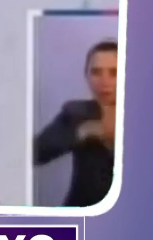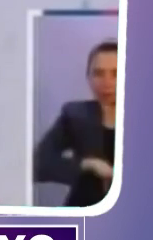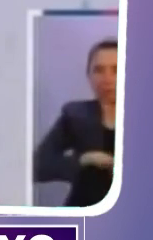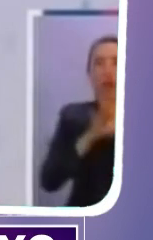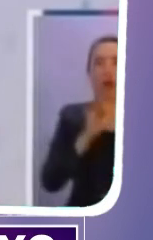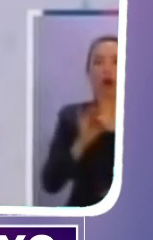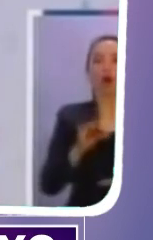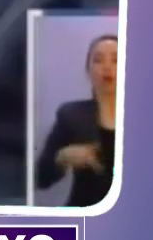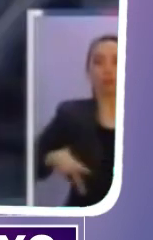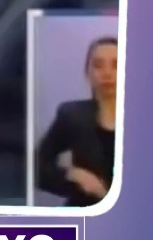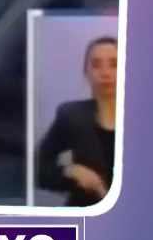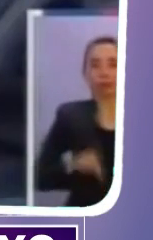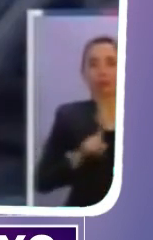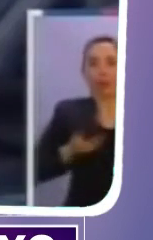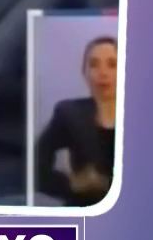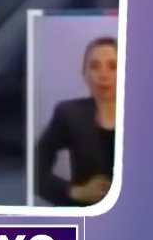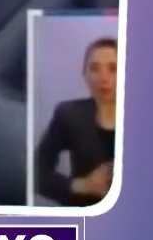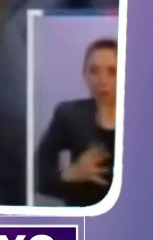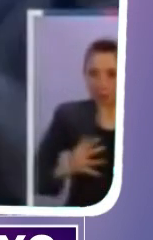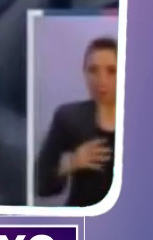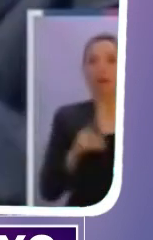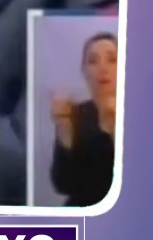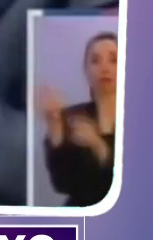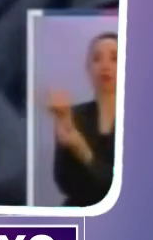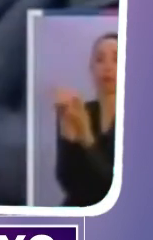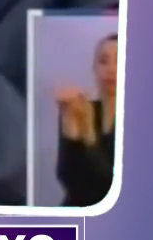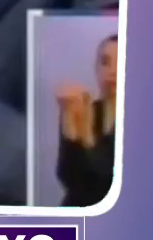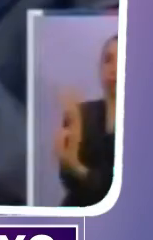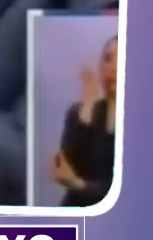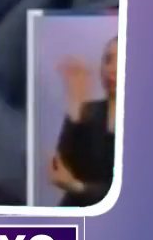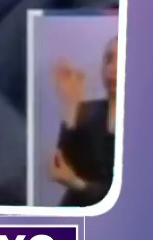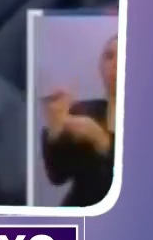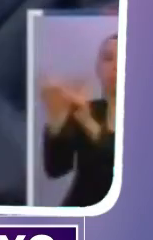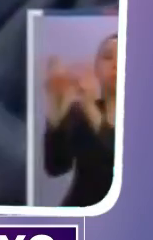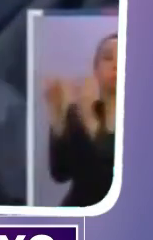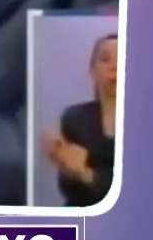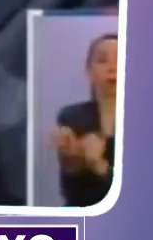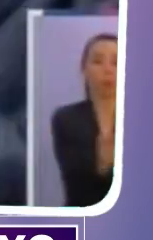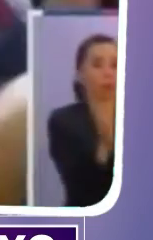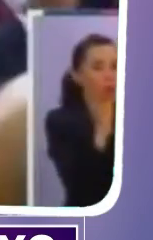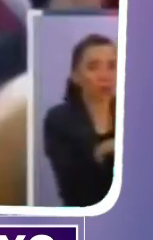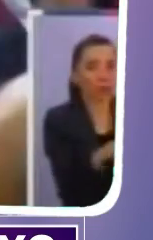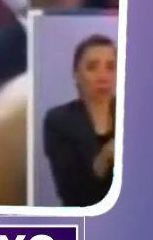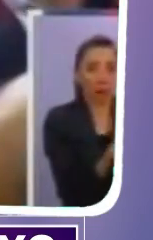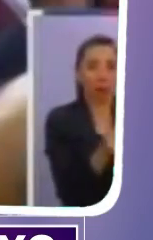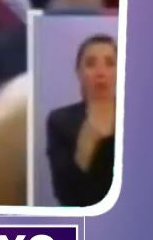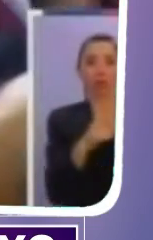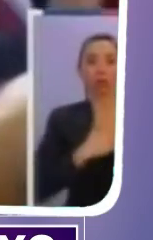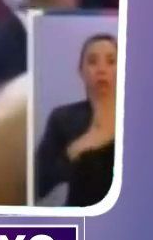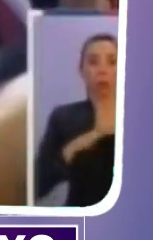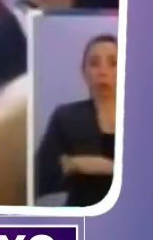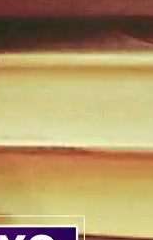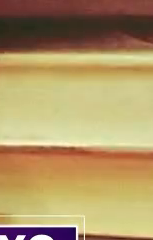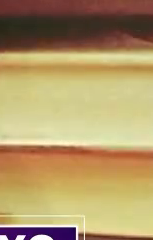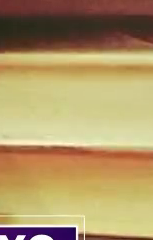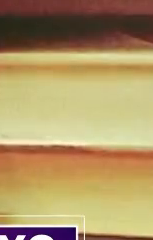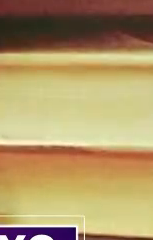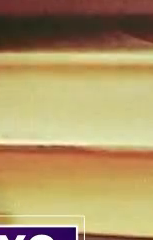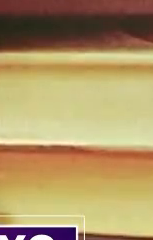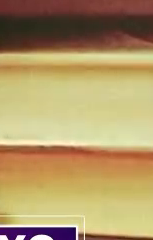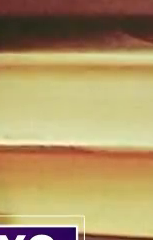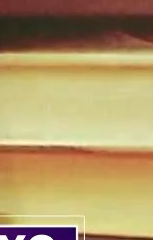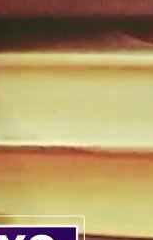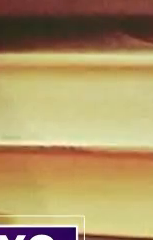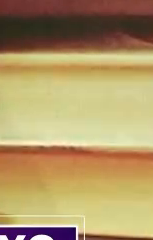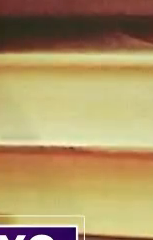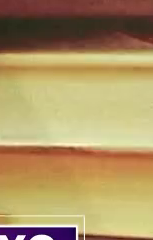nuestro país, la gente con recursos puede hacerlo, la gente sin recursos no tiene atención a sus mascotas. Se agradece el